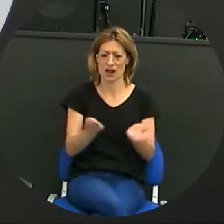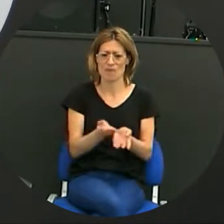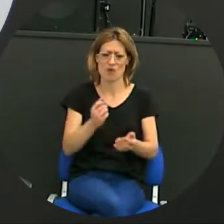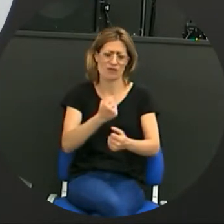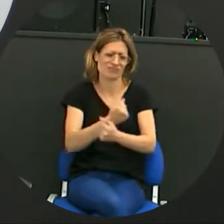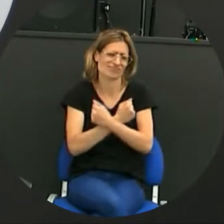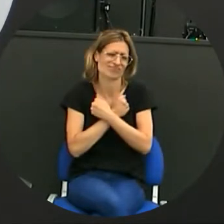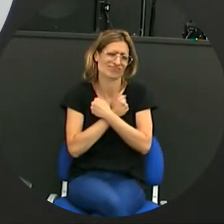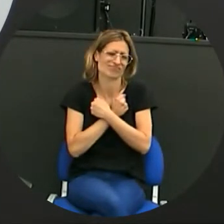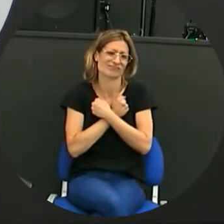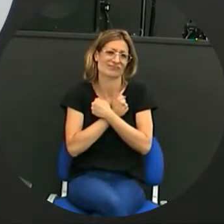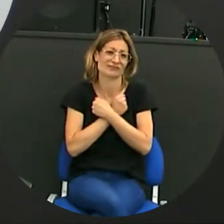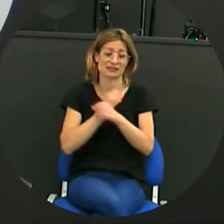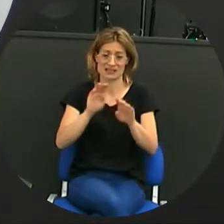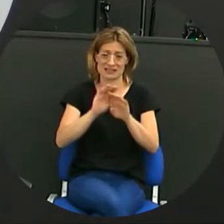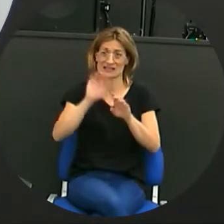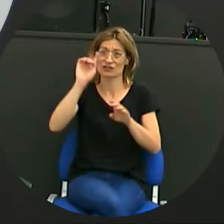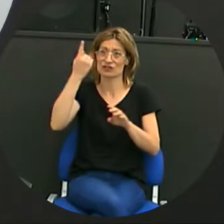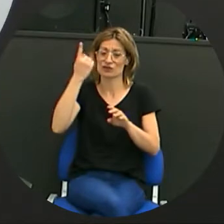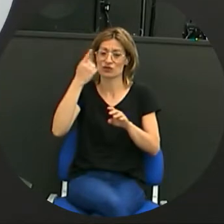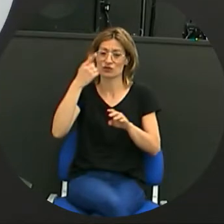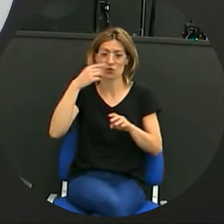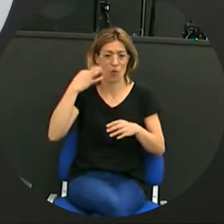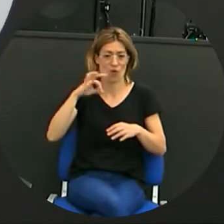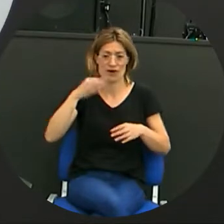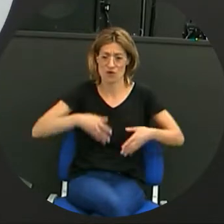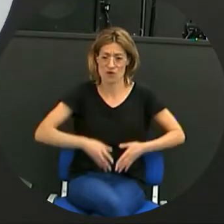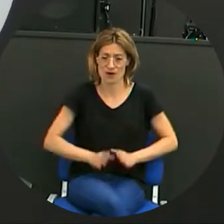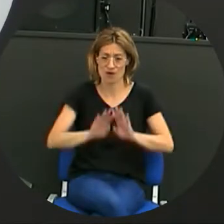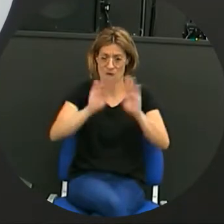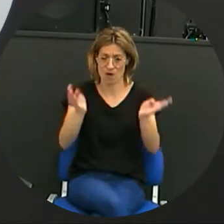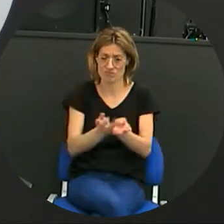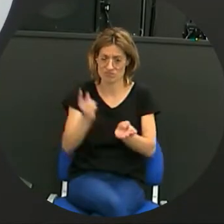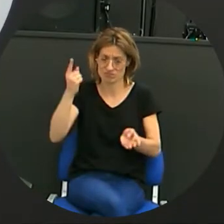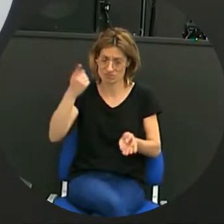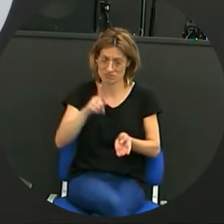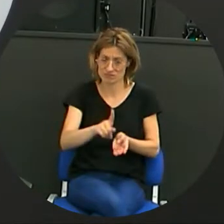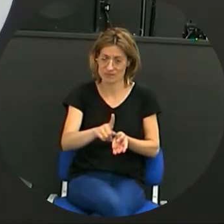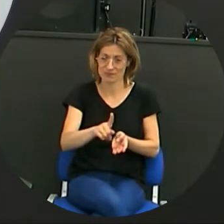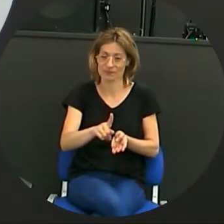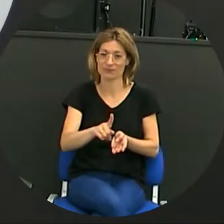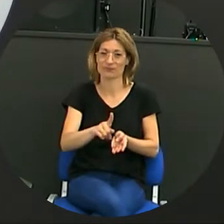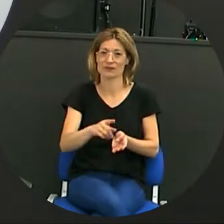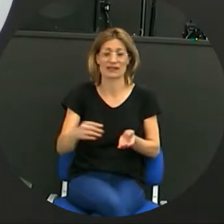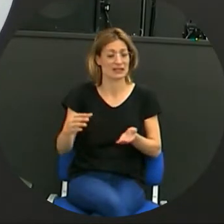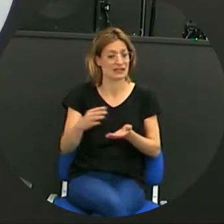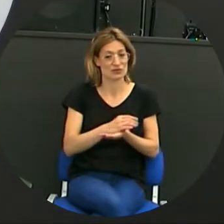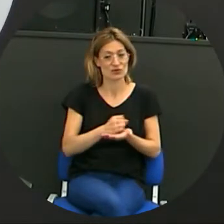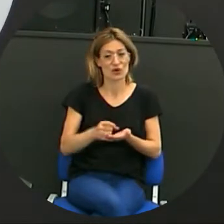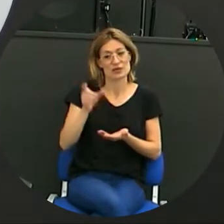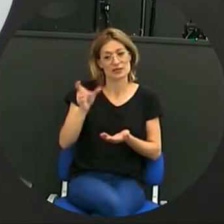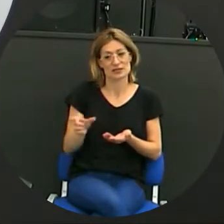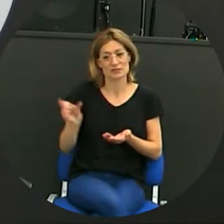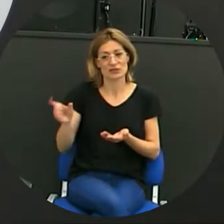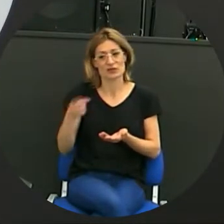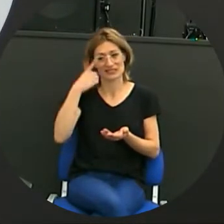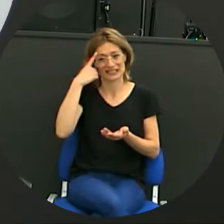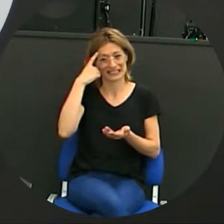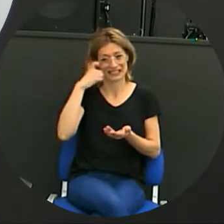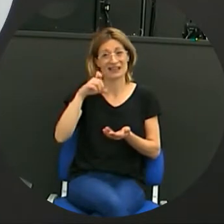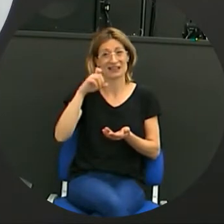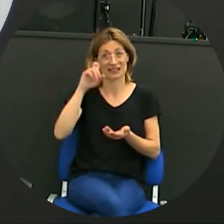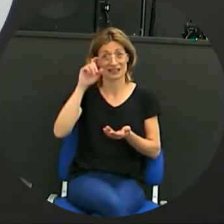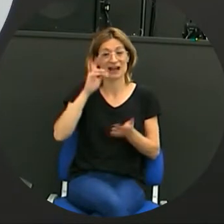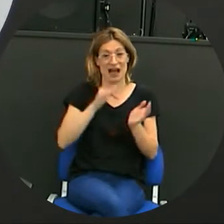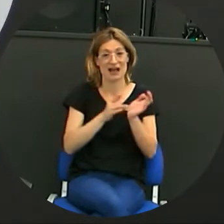Dios envió a su Hijo unigénito, que todo aquel, como dice Juan 1:12, que cree en Él, que le confiesa